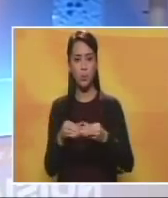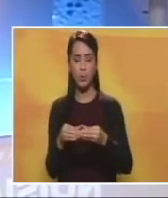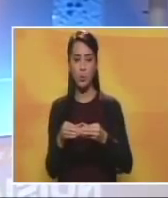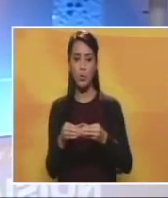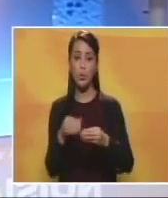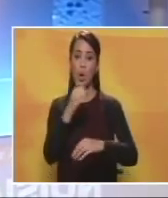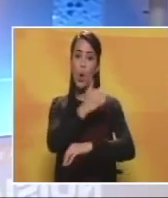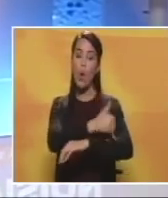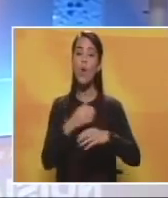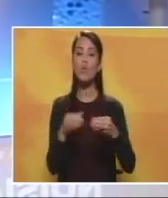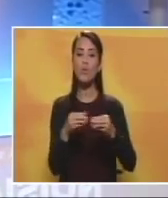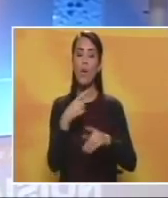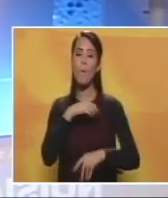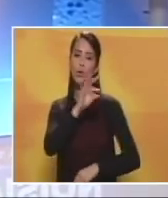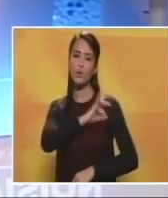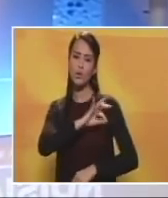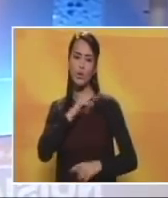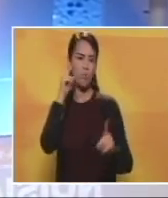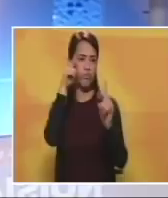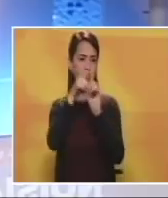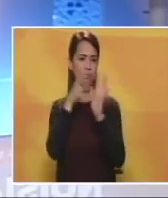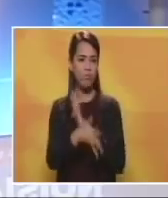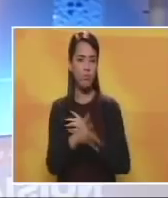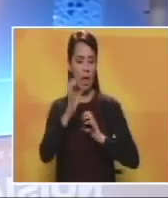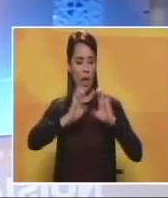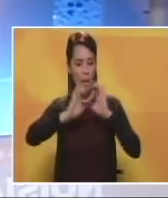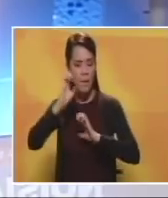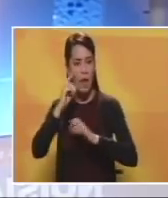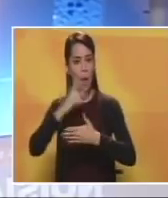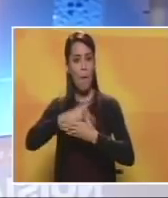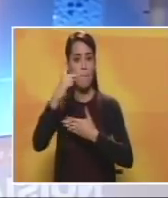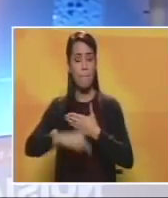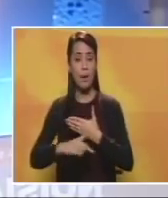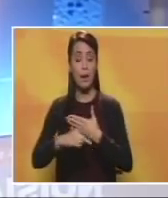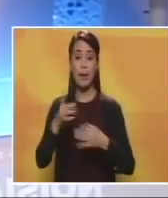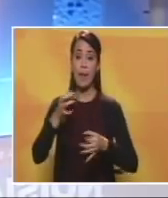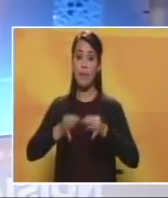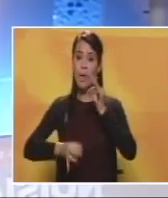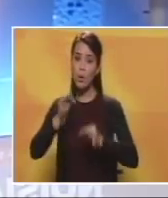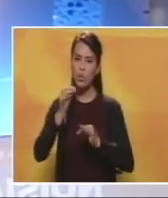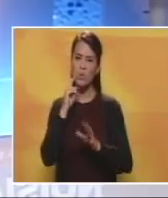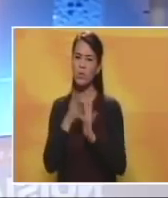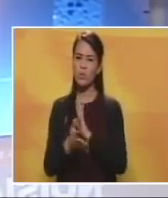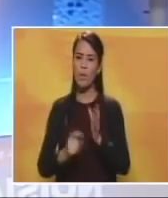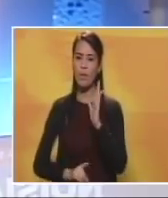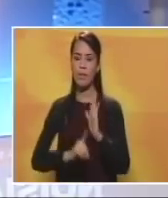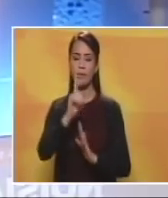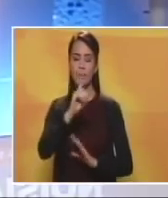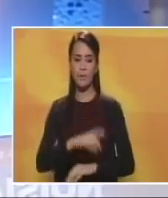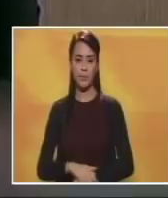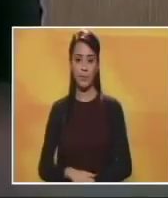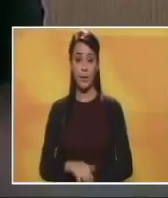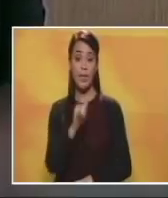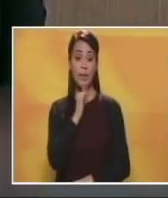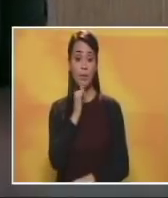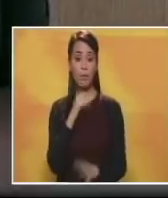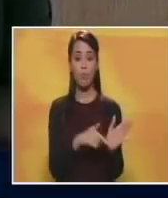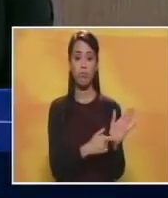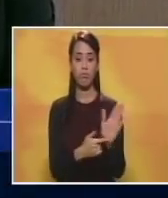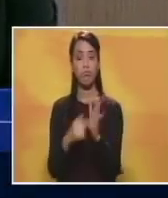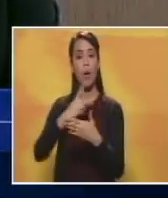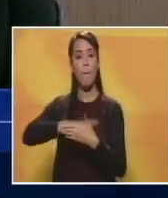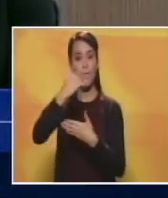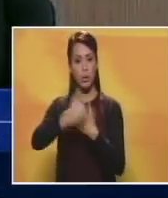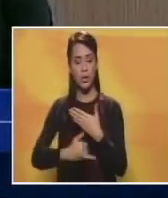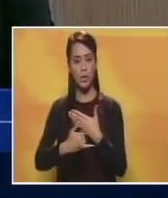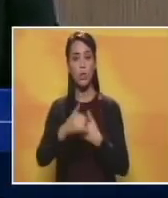el Gabinete Social con el objetivo de revisar los planes del Ejecutivo en áreas de desarrollo. Rodríguez indicó que presentarán